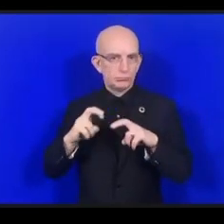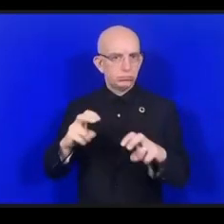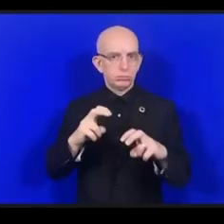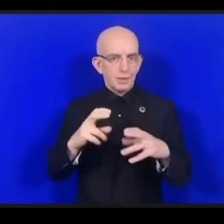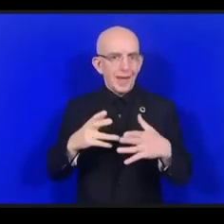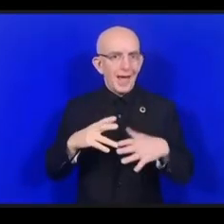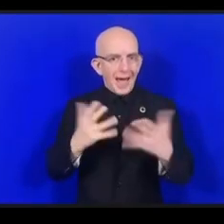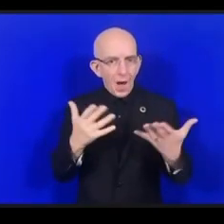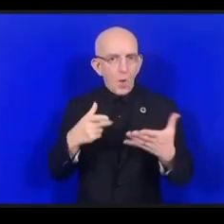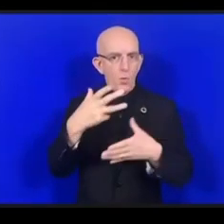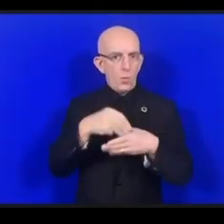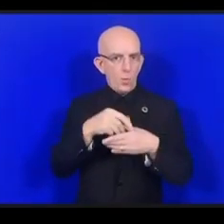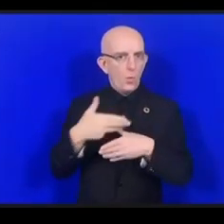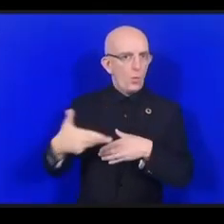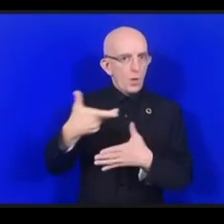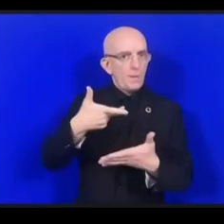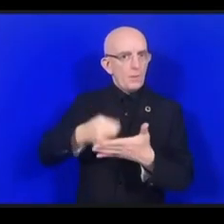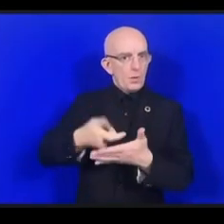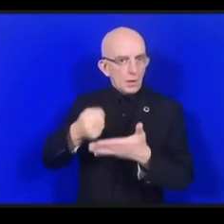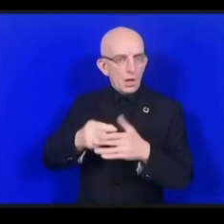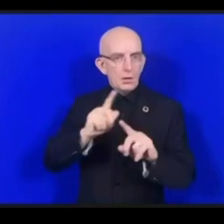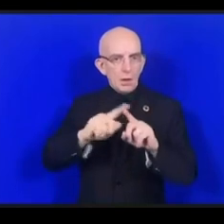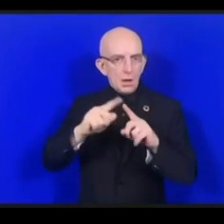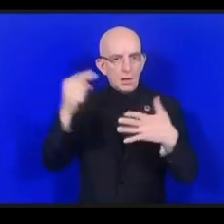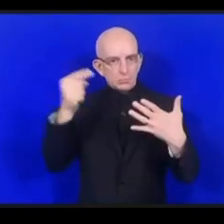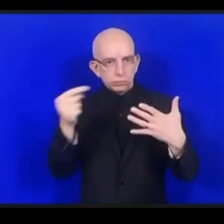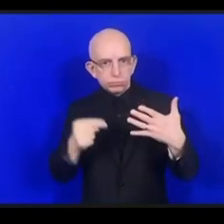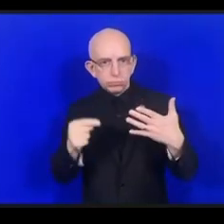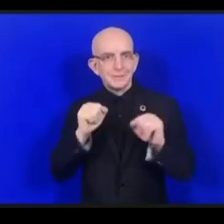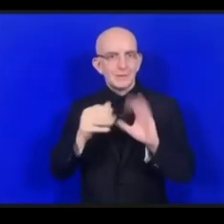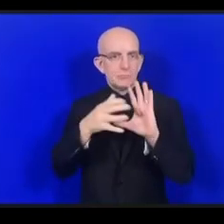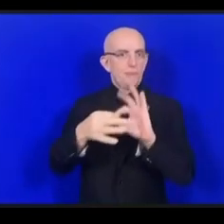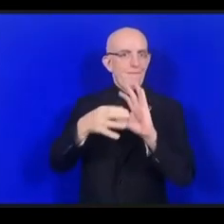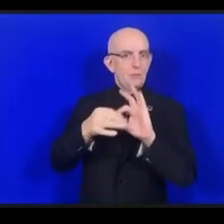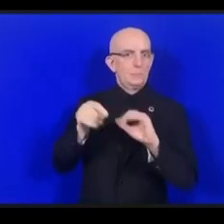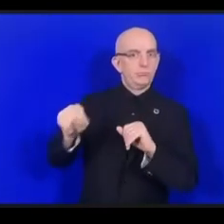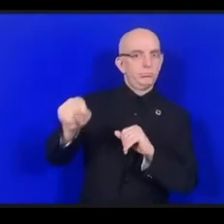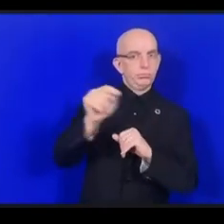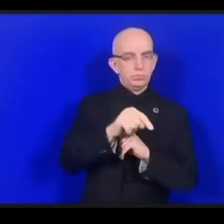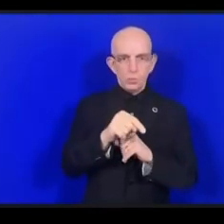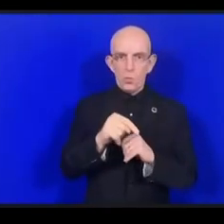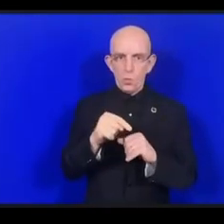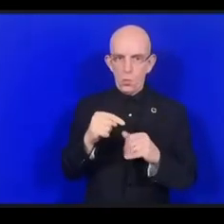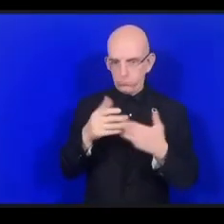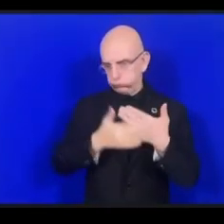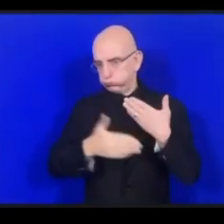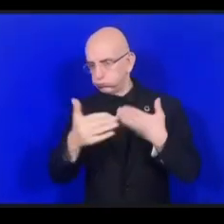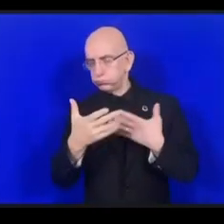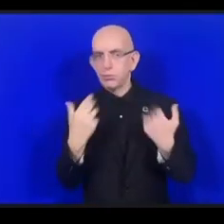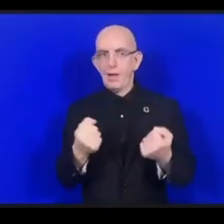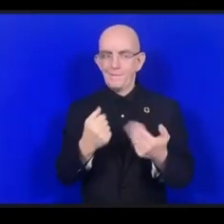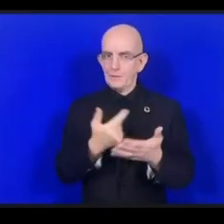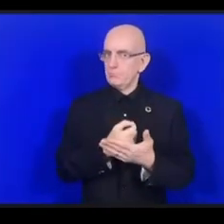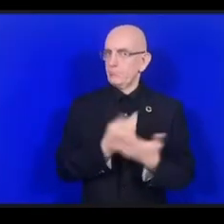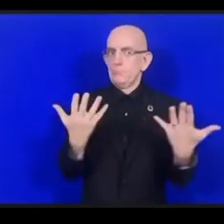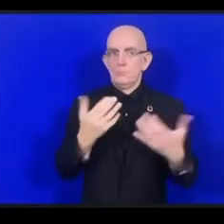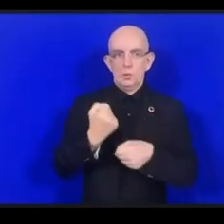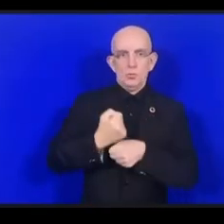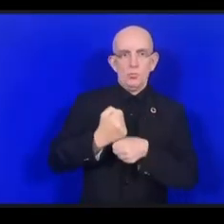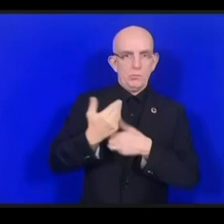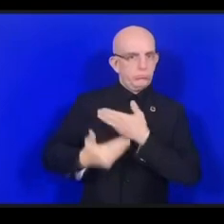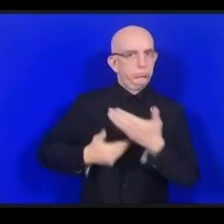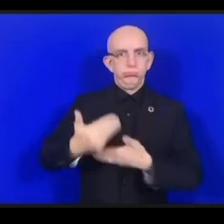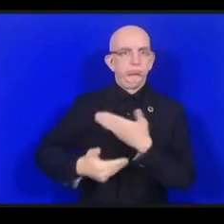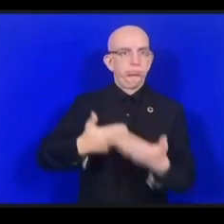trabajo en marcha y vamos a lanzar nuevos aspectos en el trabajo que van a aportar normas de